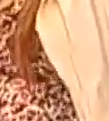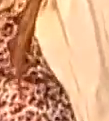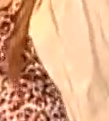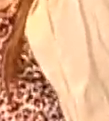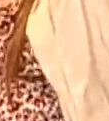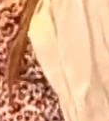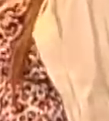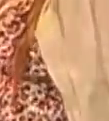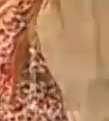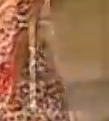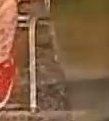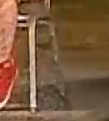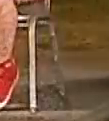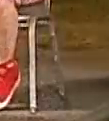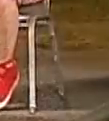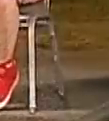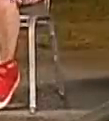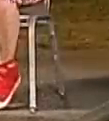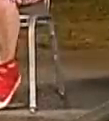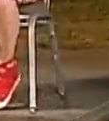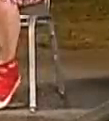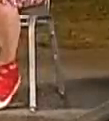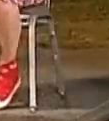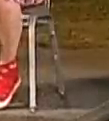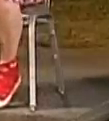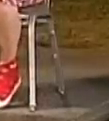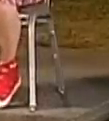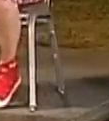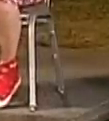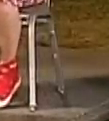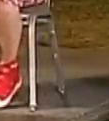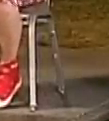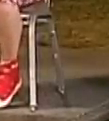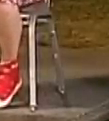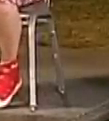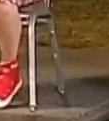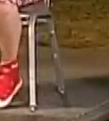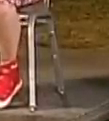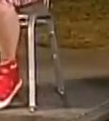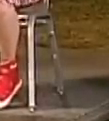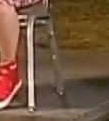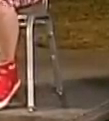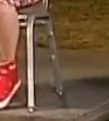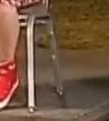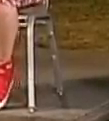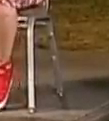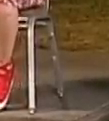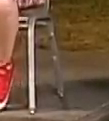Chávez va con su legado, alegría de andar juntos, somos mujeres.